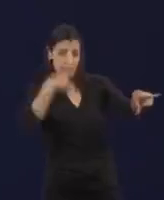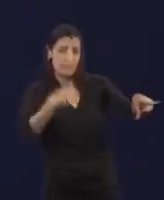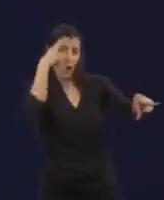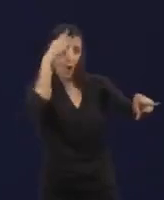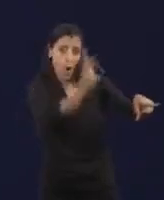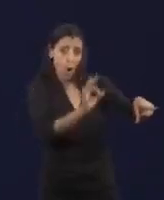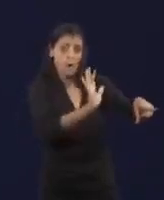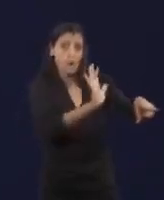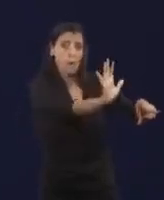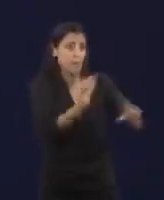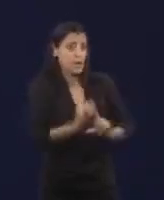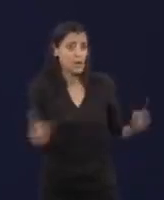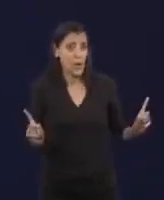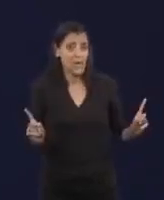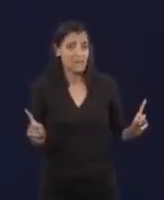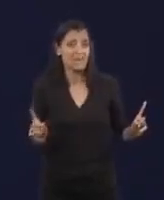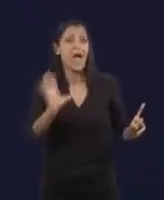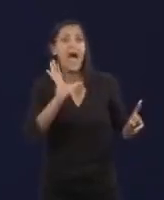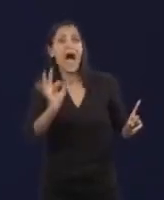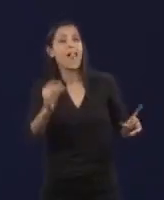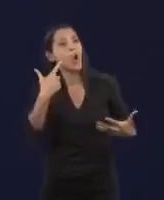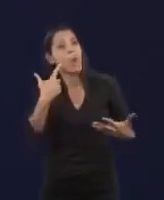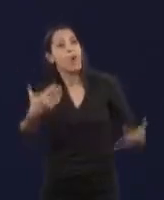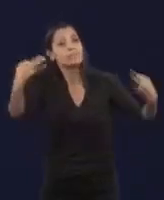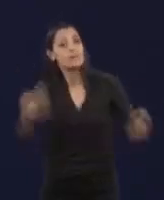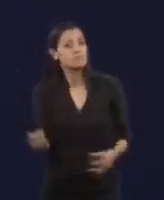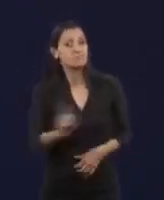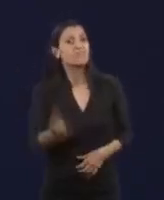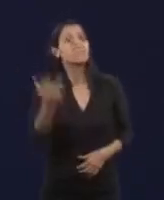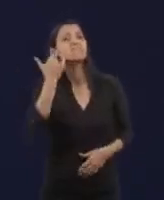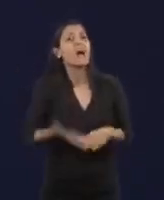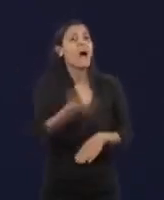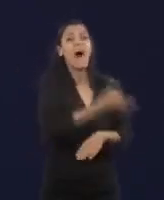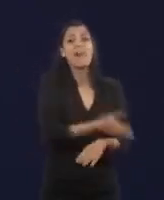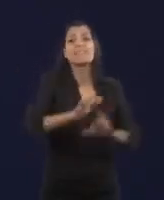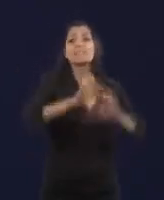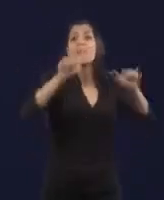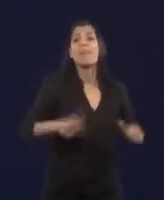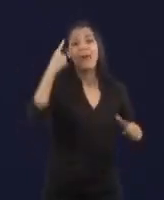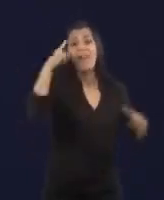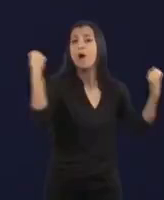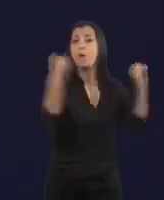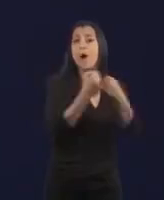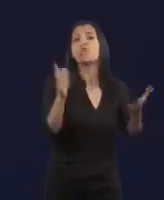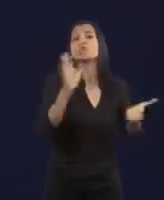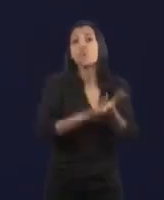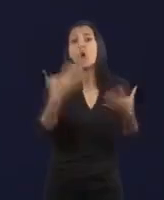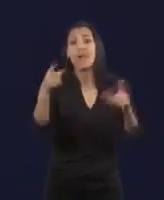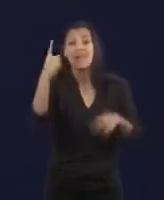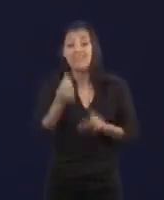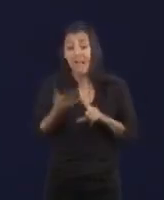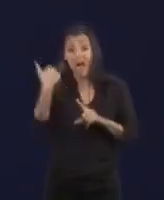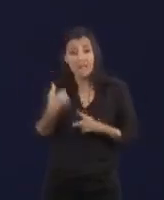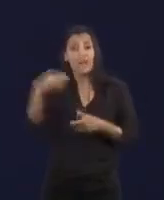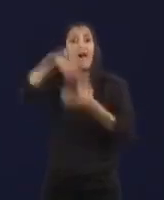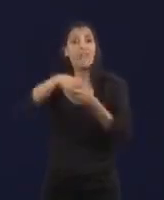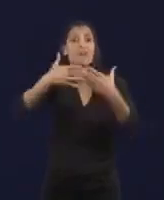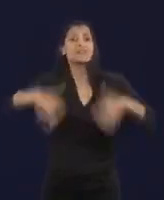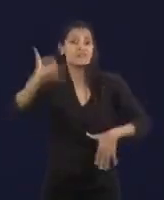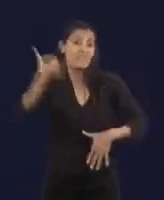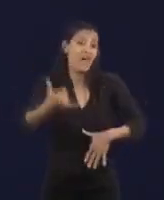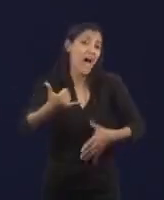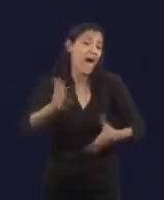obviamente era una un recorrido que estaba estaba planificado estaba planificado así sí que bueno fue ayer eh